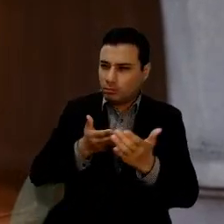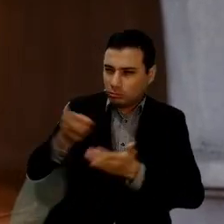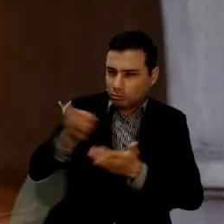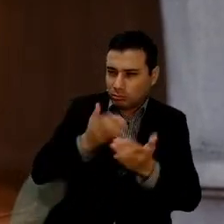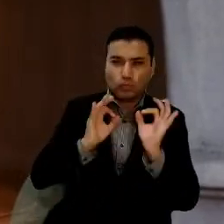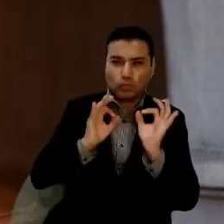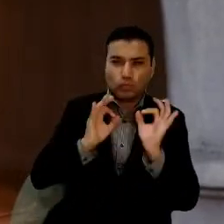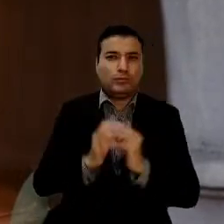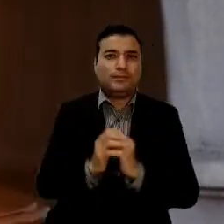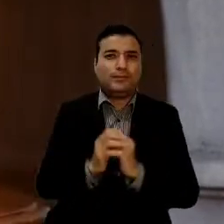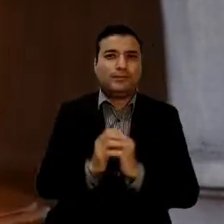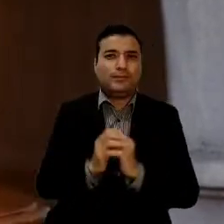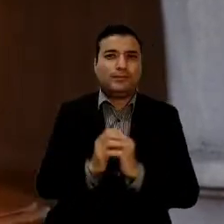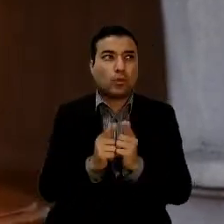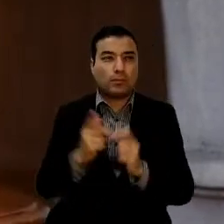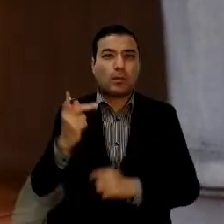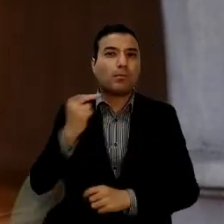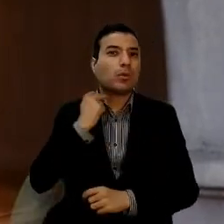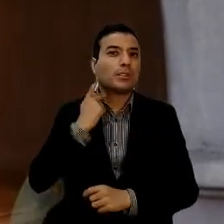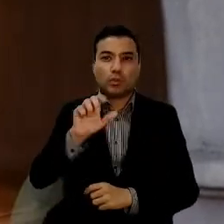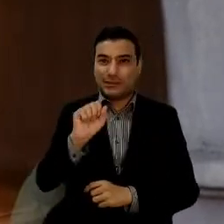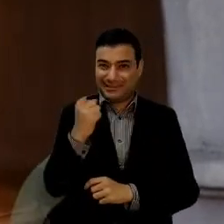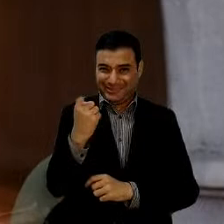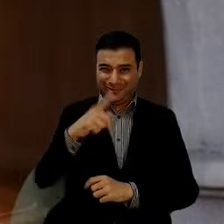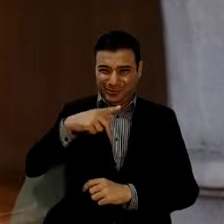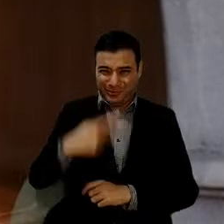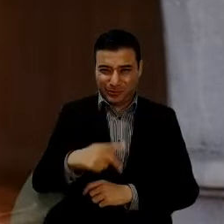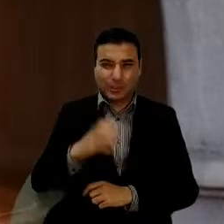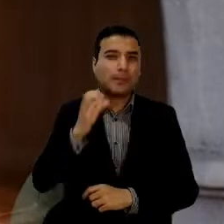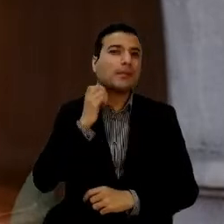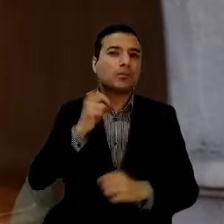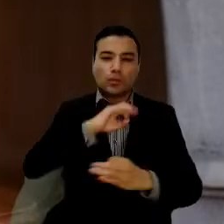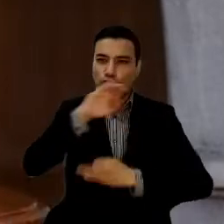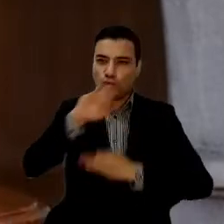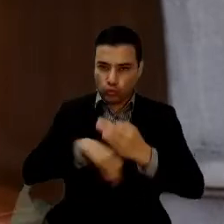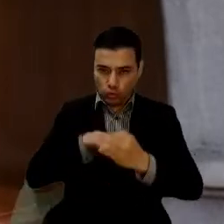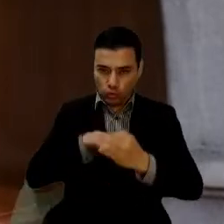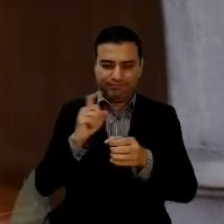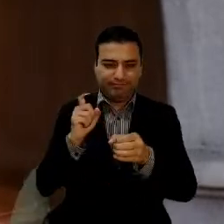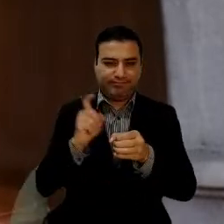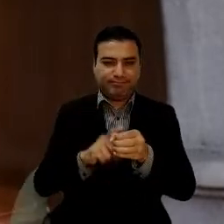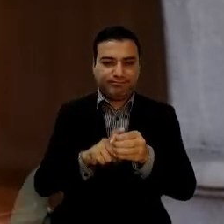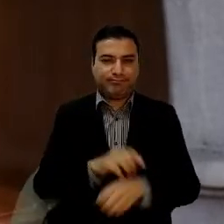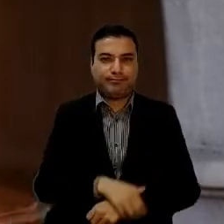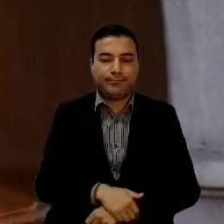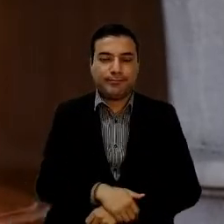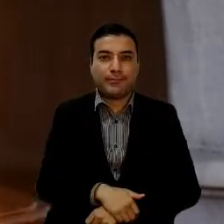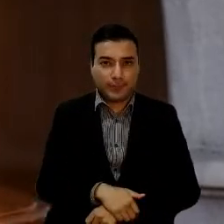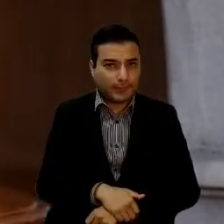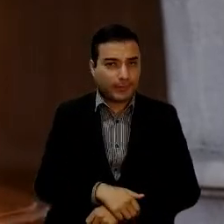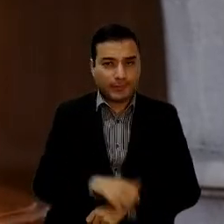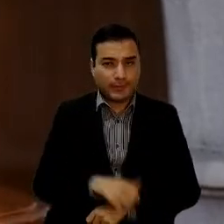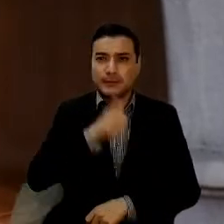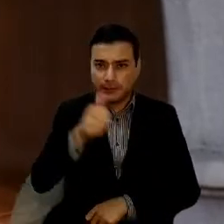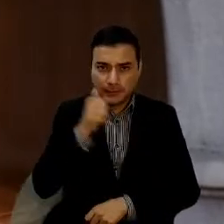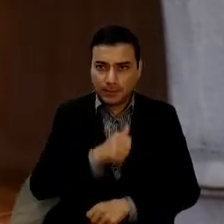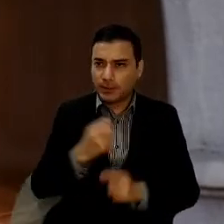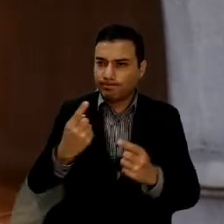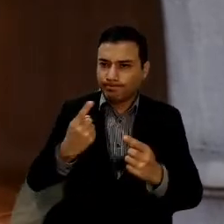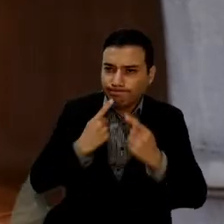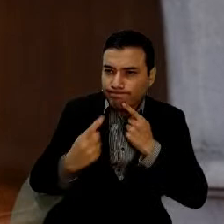participación de todas las fuerzas políticas de la 61ª legislatura, existiendo el acercamiento y el diálogo